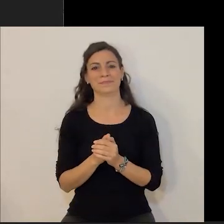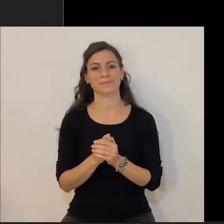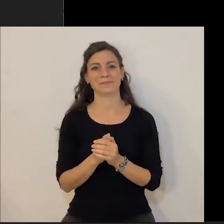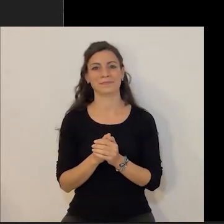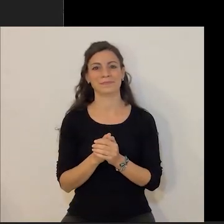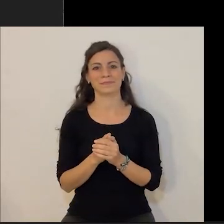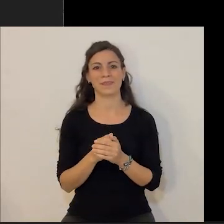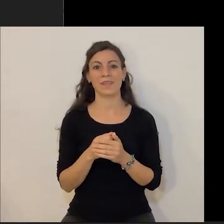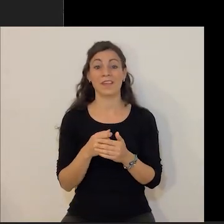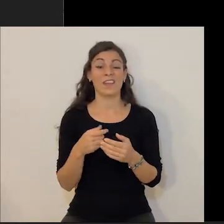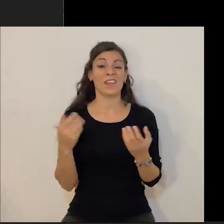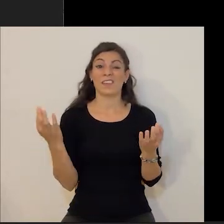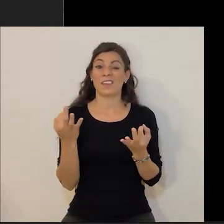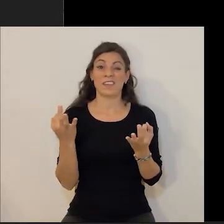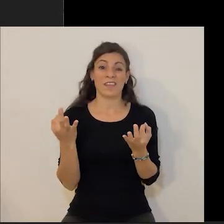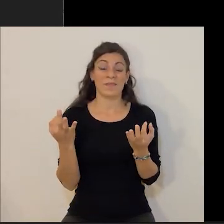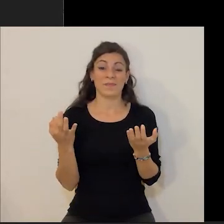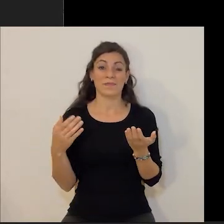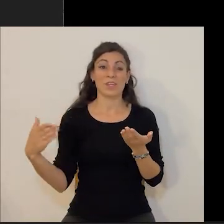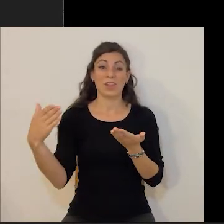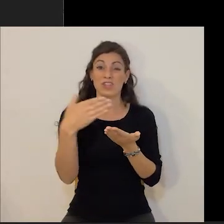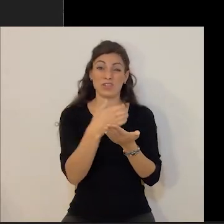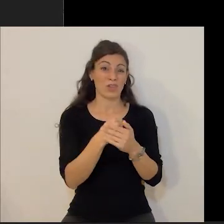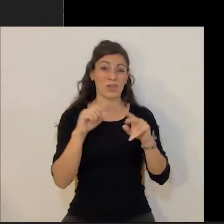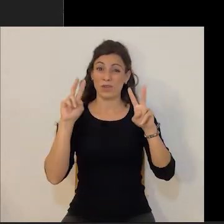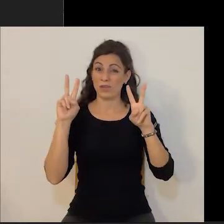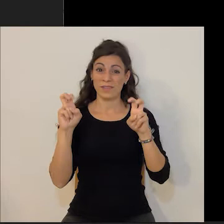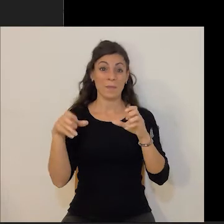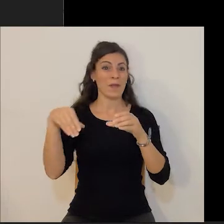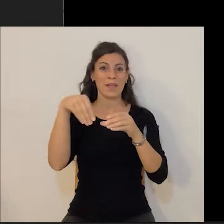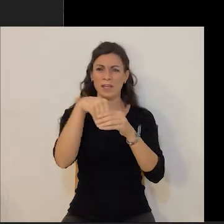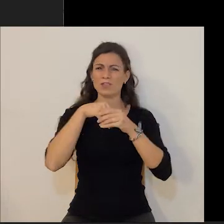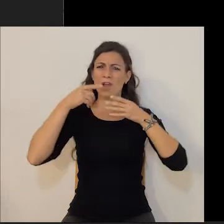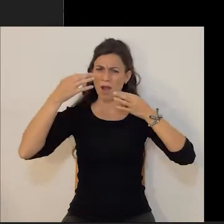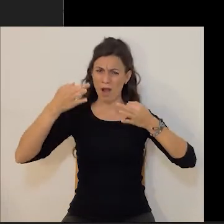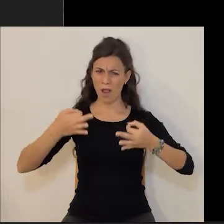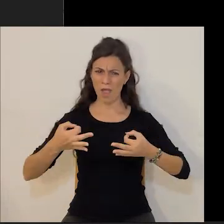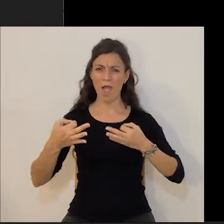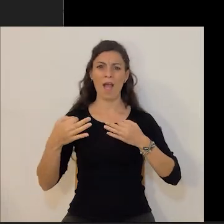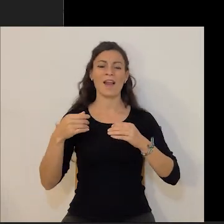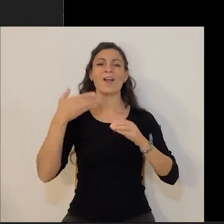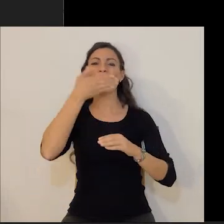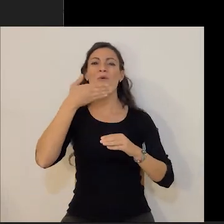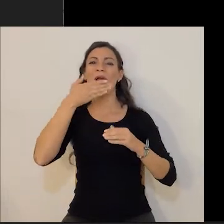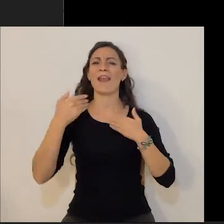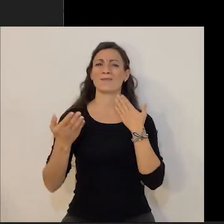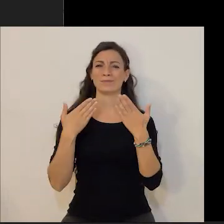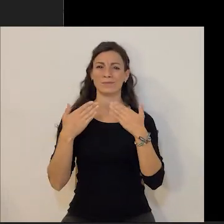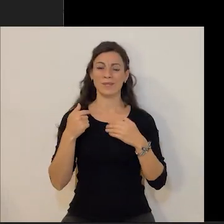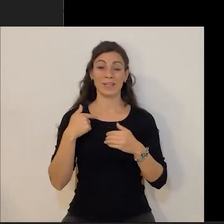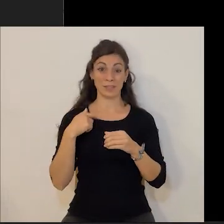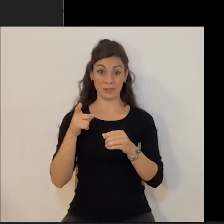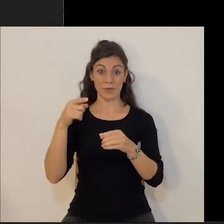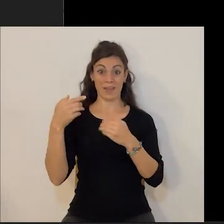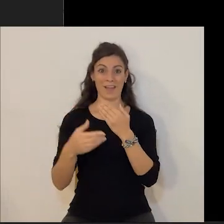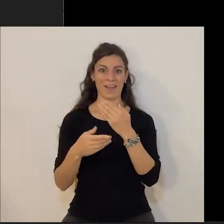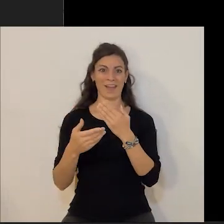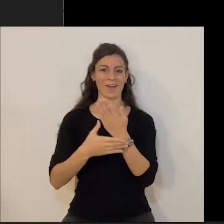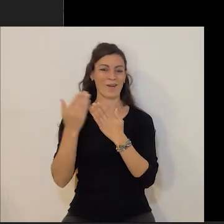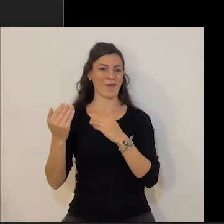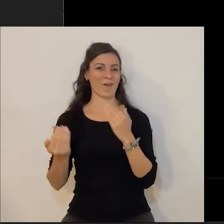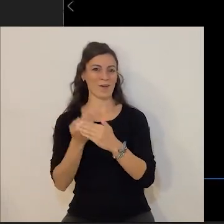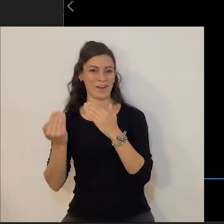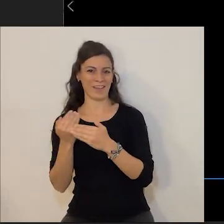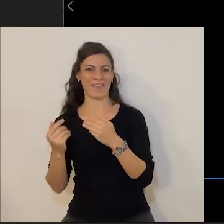se trata fundamentalmente es de tratar todo el tema relacionado con la inclusión real en la escuela. Así es que nada, os animo a participar. Un